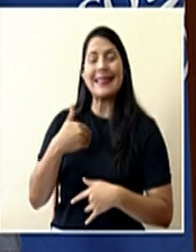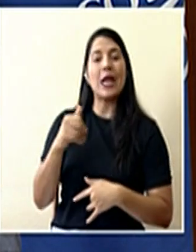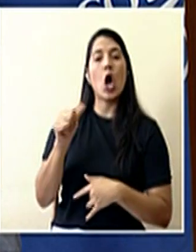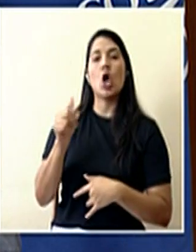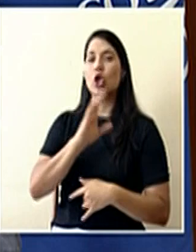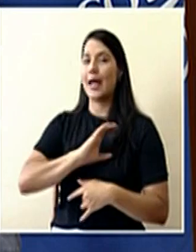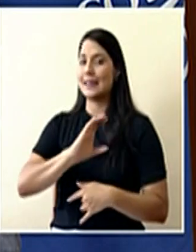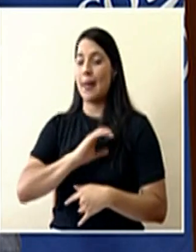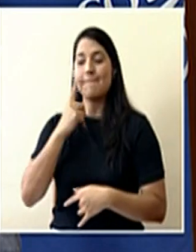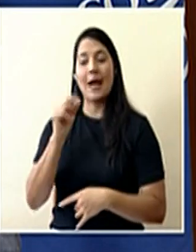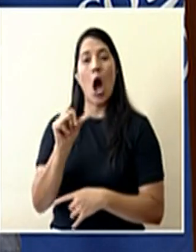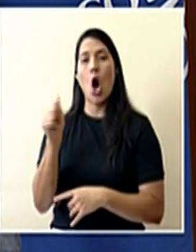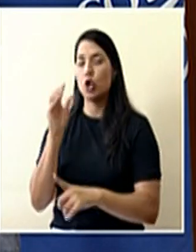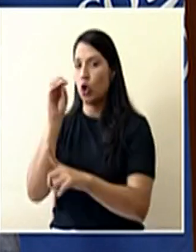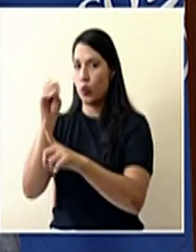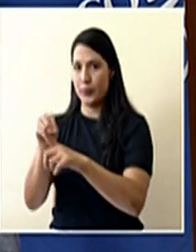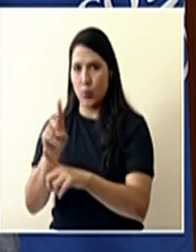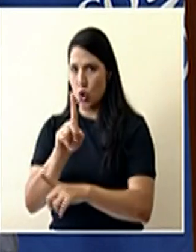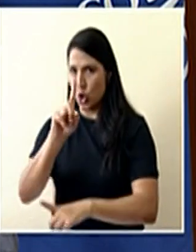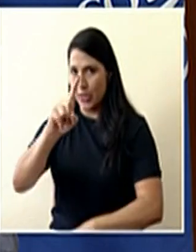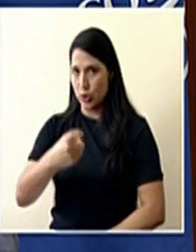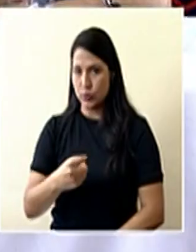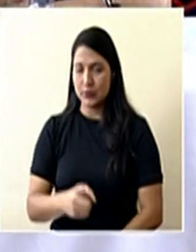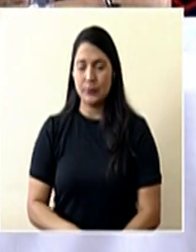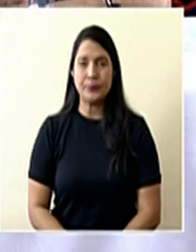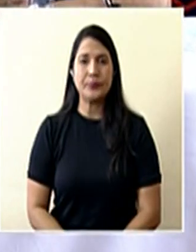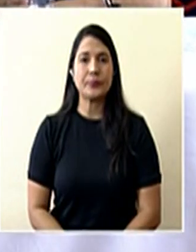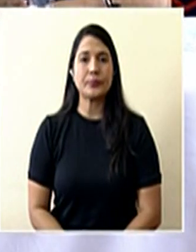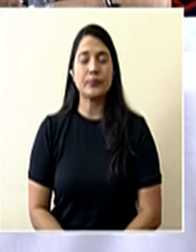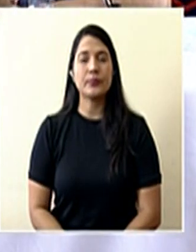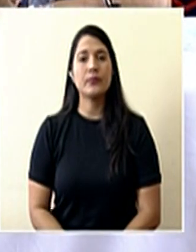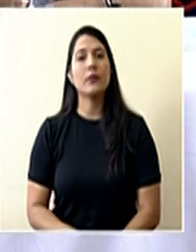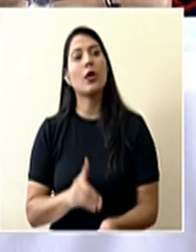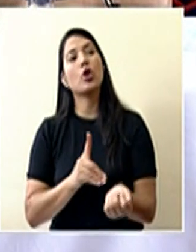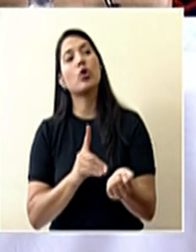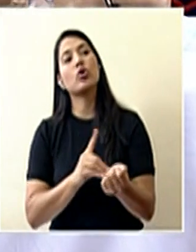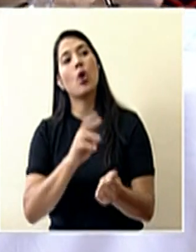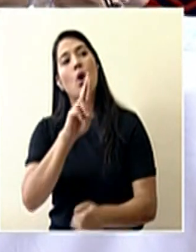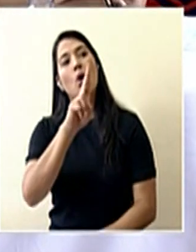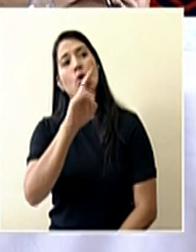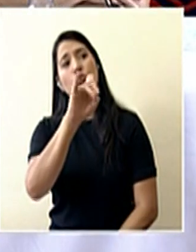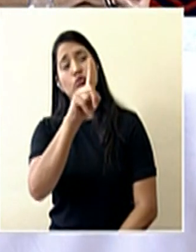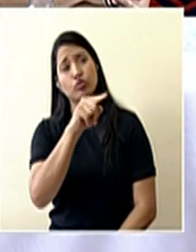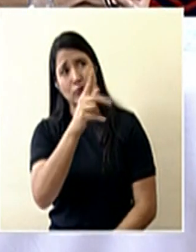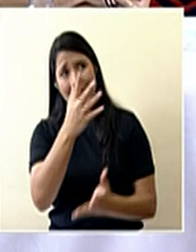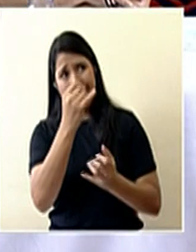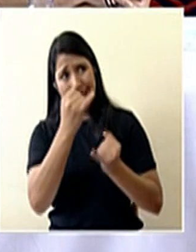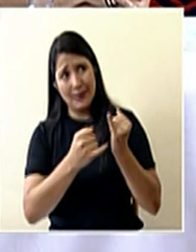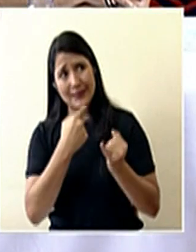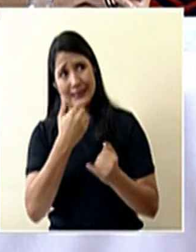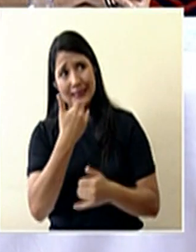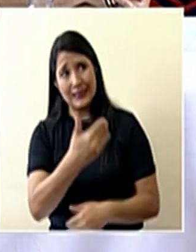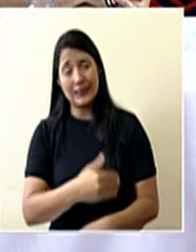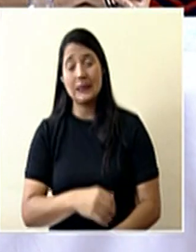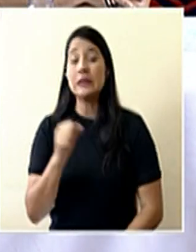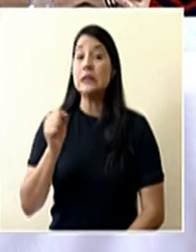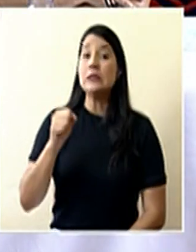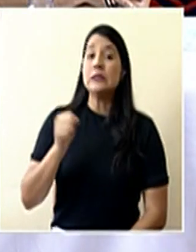usa para otros fines y no para diagnóstico. Doctor Ruiz, usted quería terminar la conferencia agradeciendo.